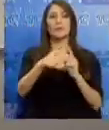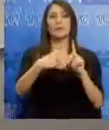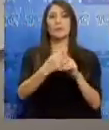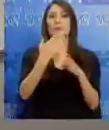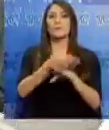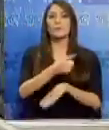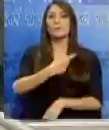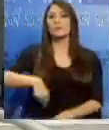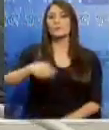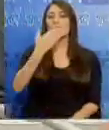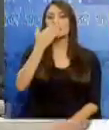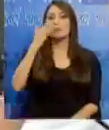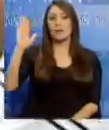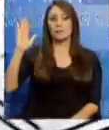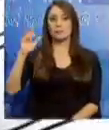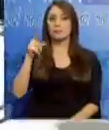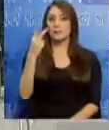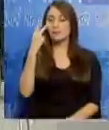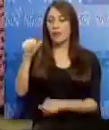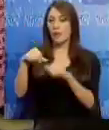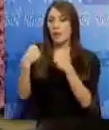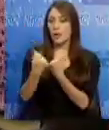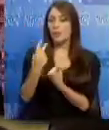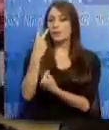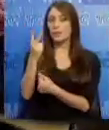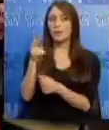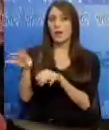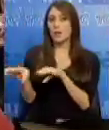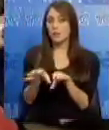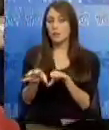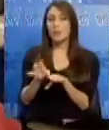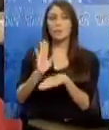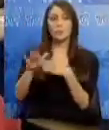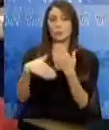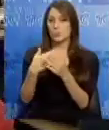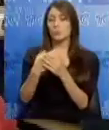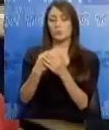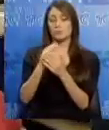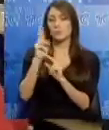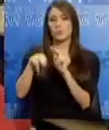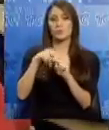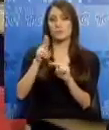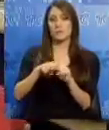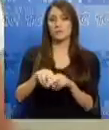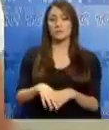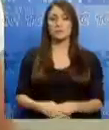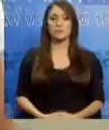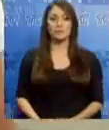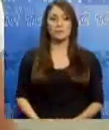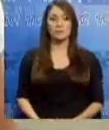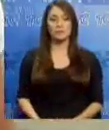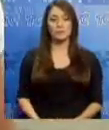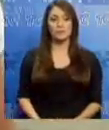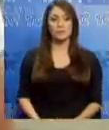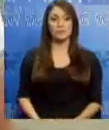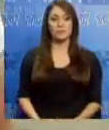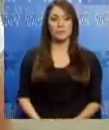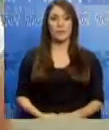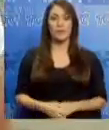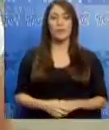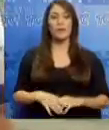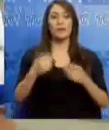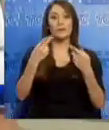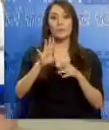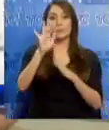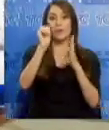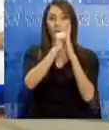instalaciones del CECAP y constató en aulas que sus actividades se desarrollan con total normalidad. De lo que conocemos por su